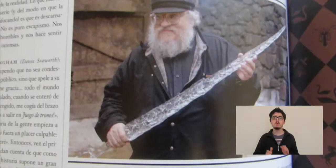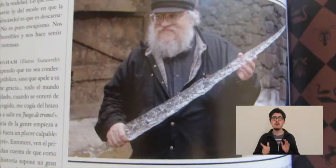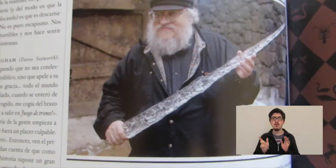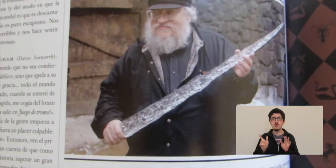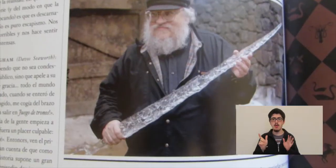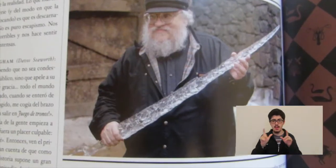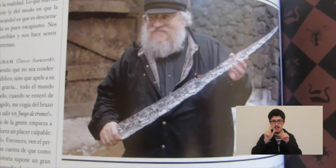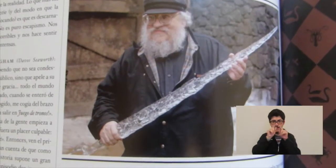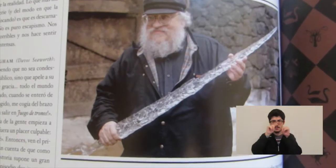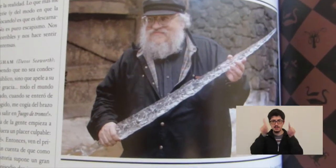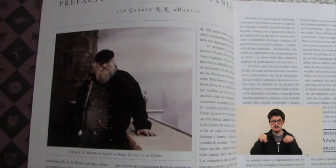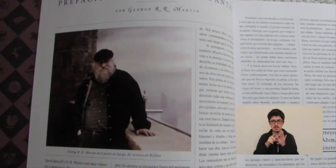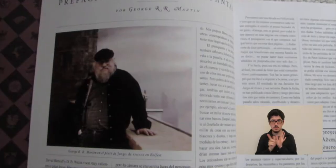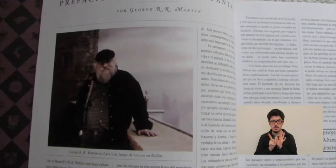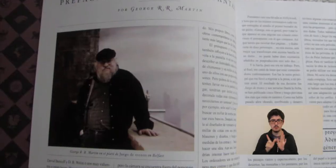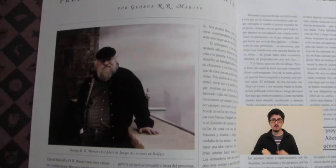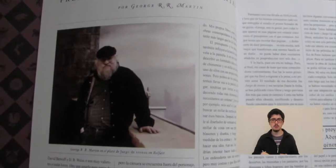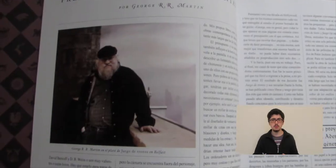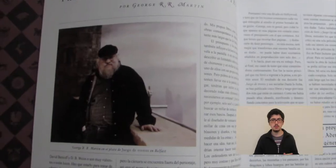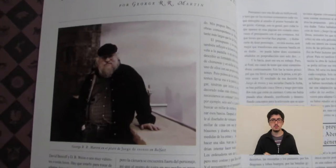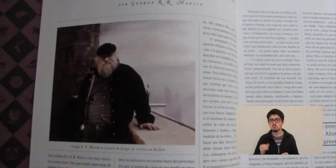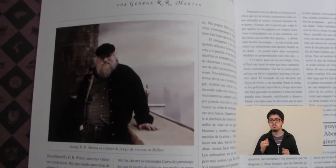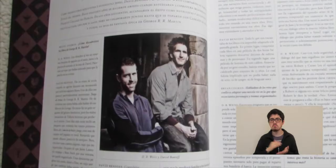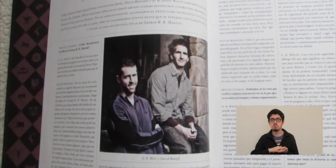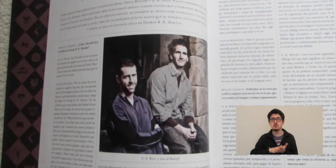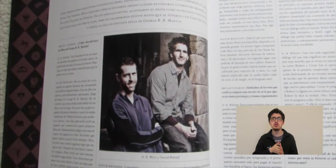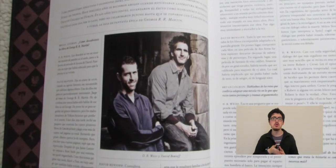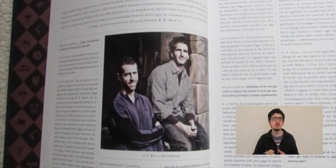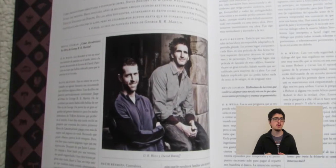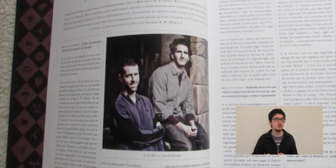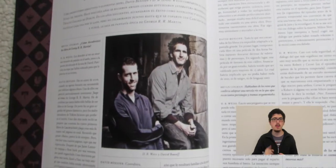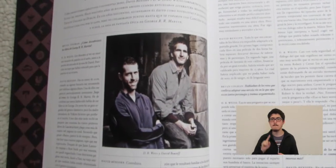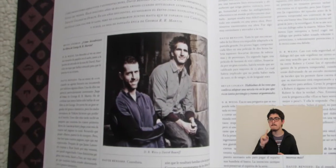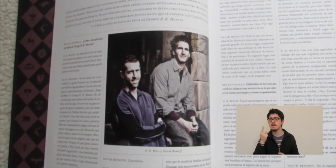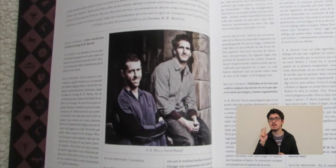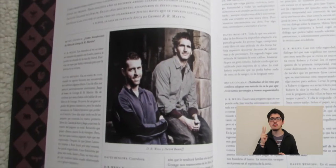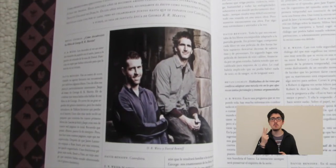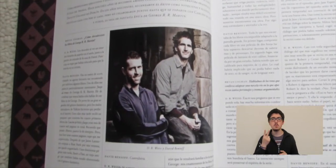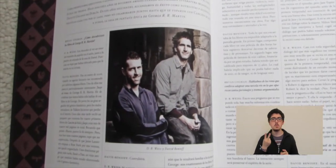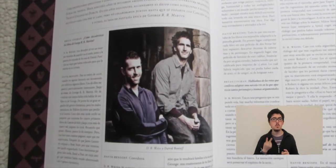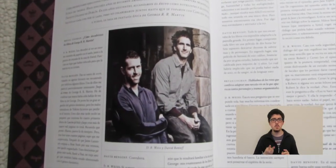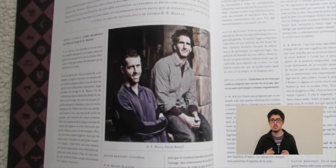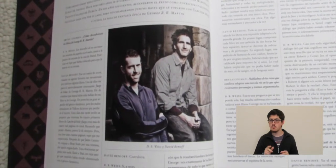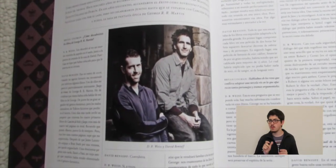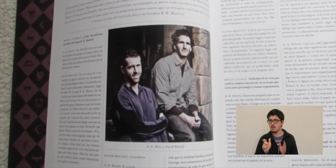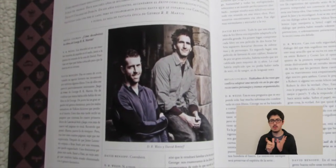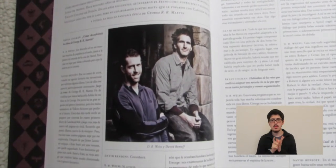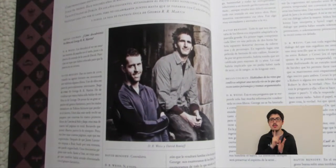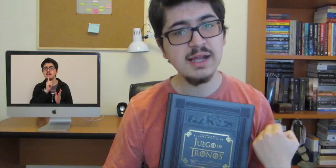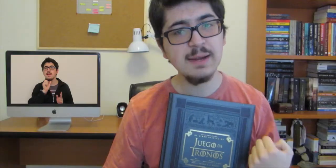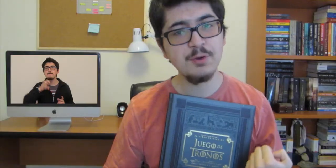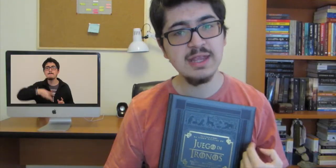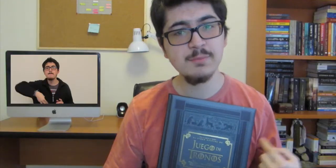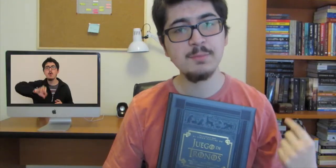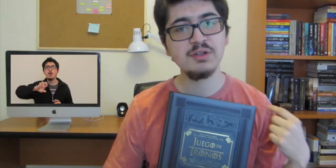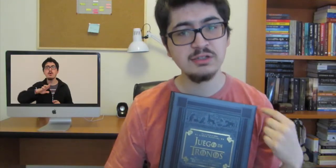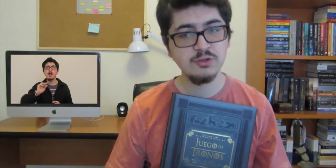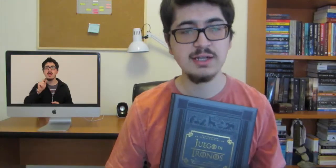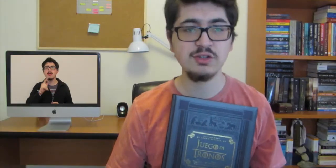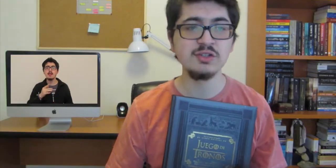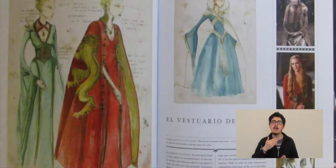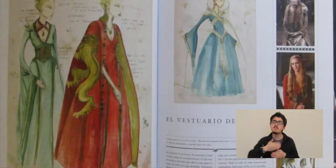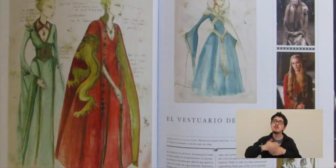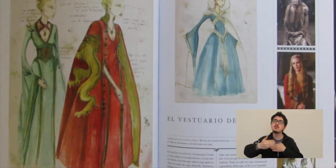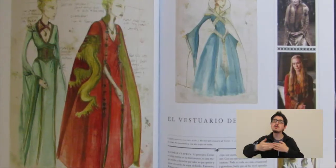serie Juego de Tronos. Por ejemplo, nos habla sobre la primera y la segunda temporada específicamente, donde narra, por ejemplo, el